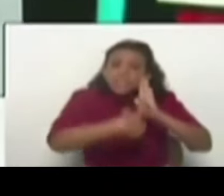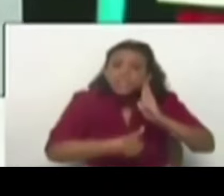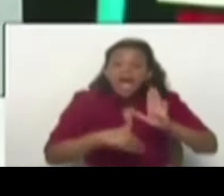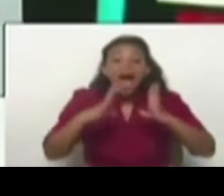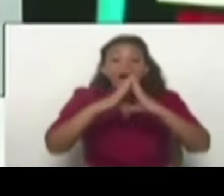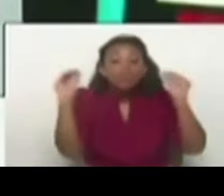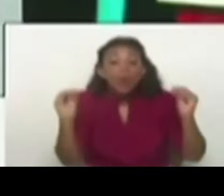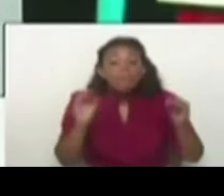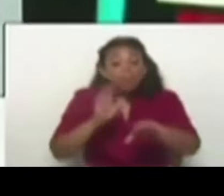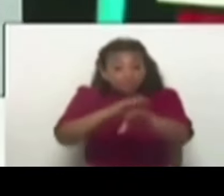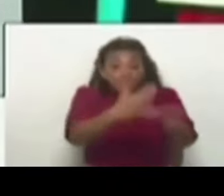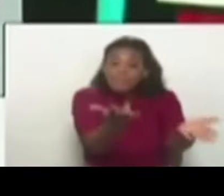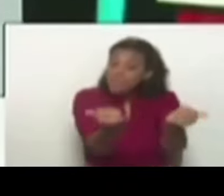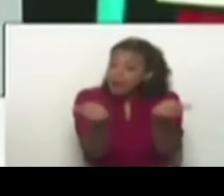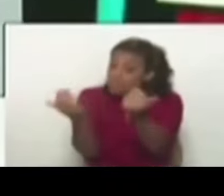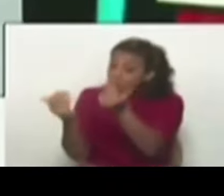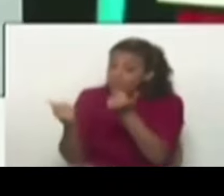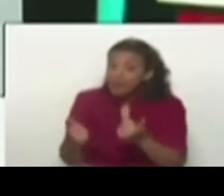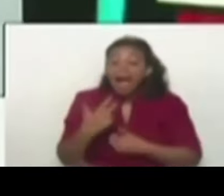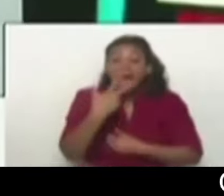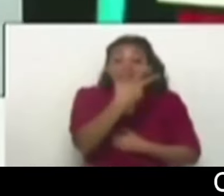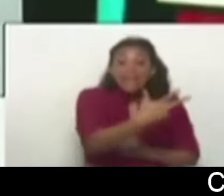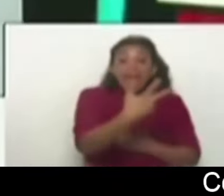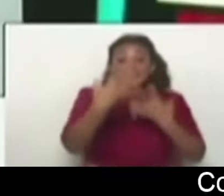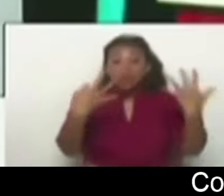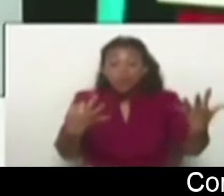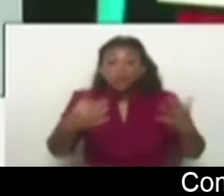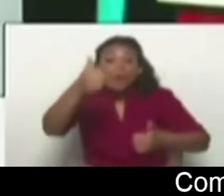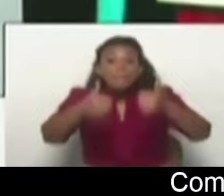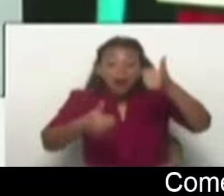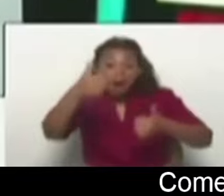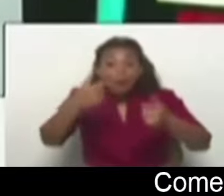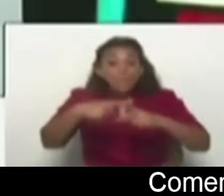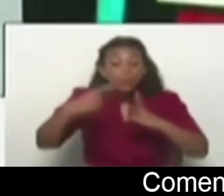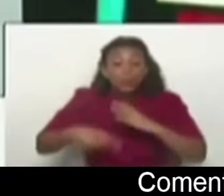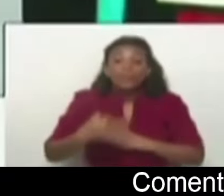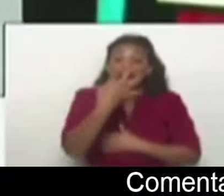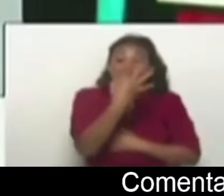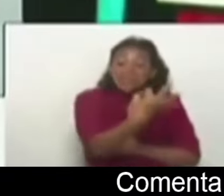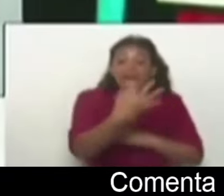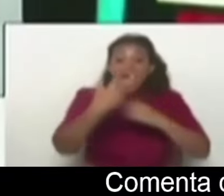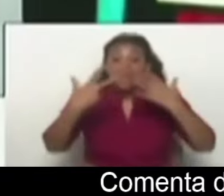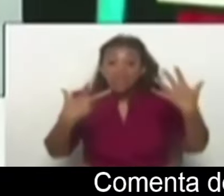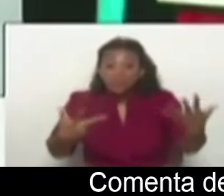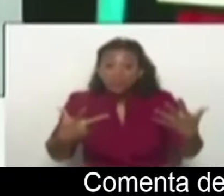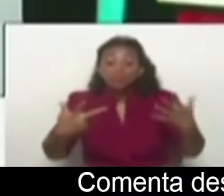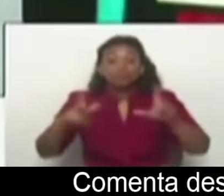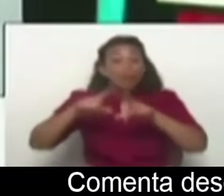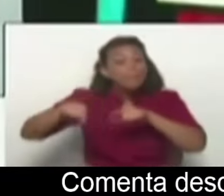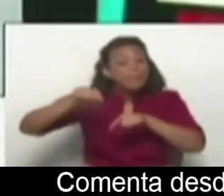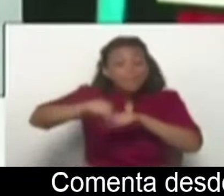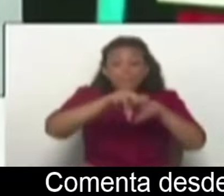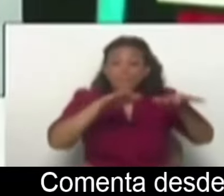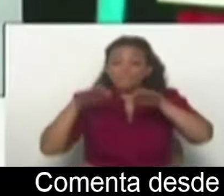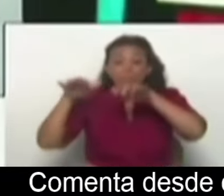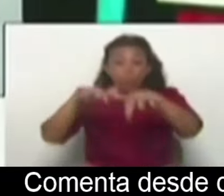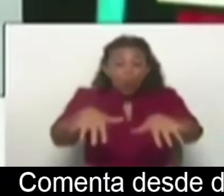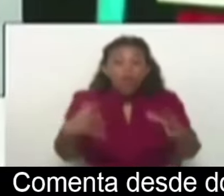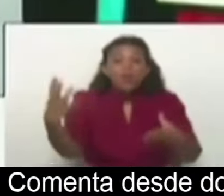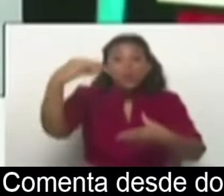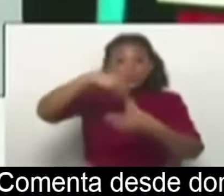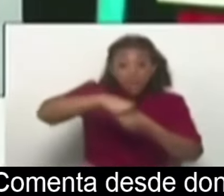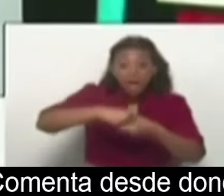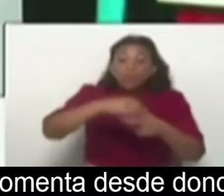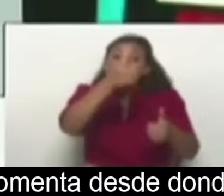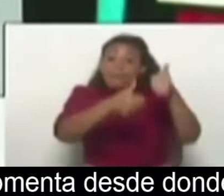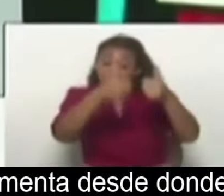los candidatos, llama a los 38 partidos. Los 38 partidos asisten todos, incluyendo los partidos que